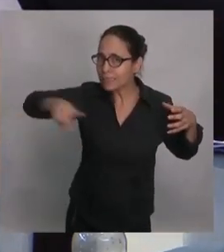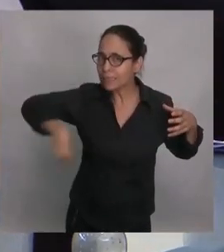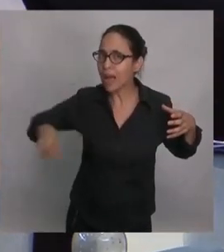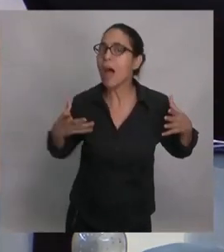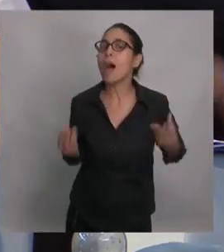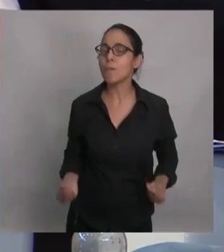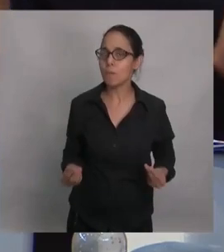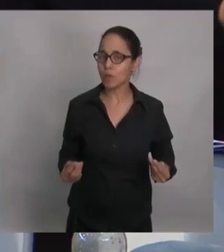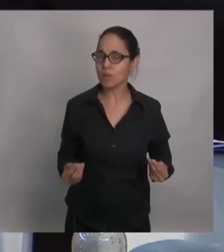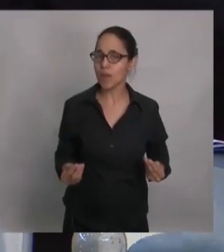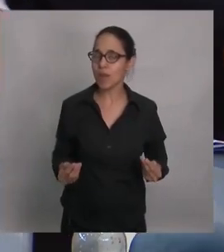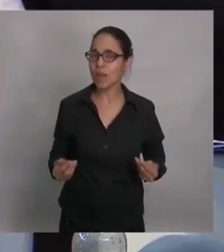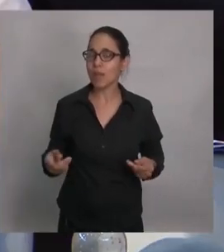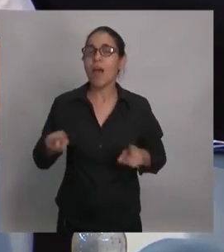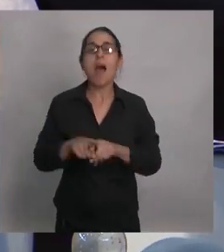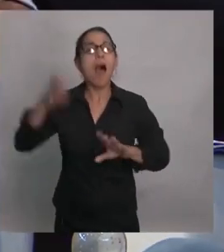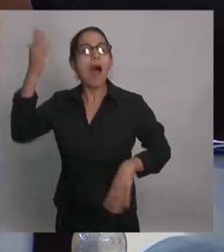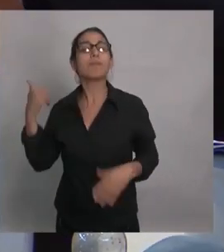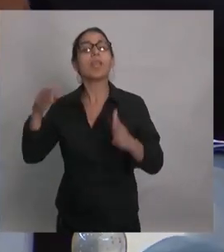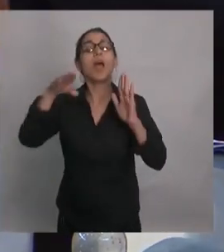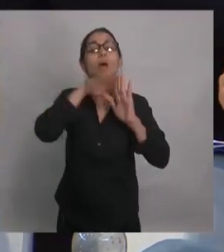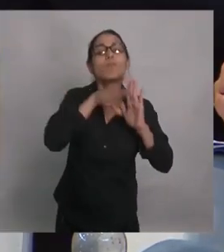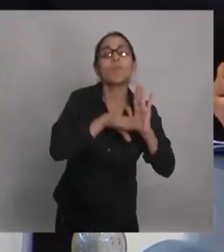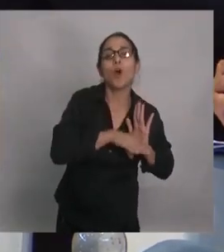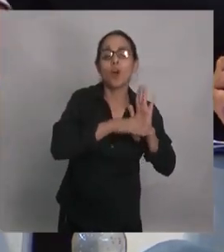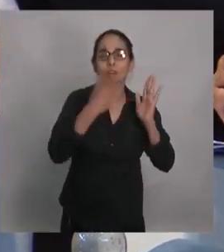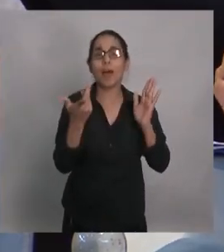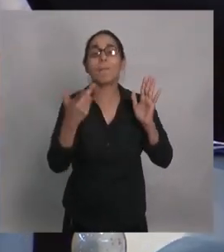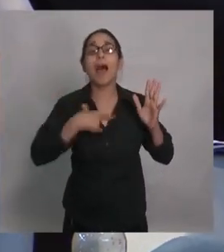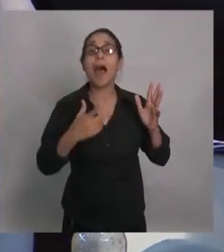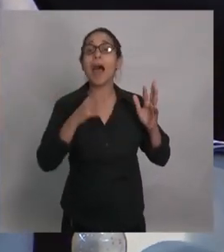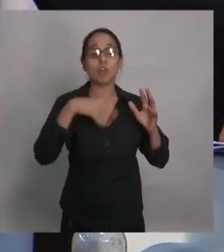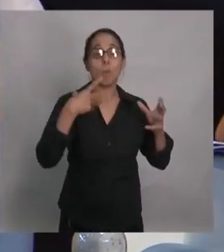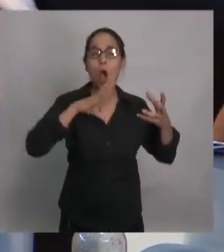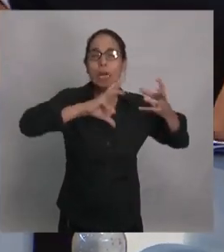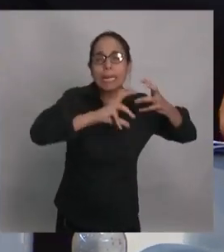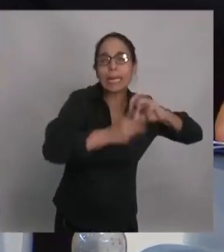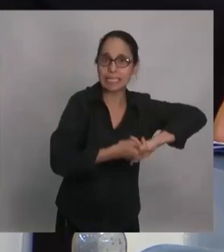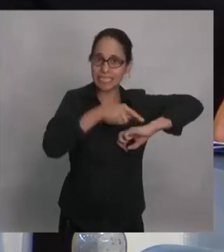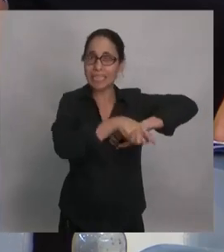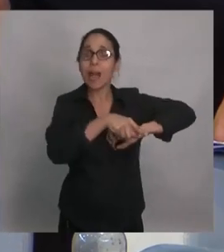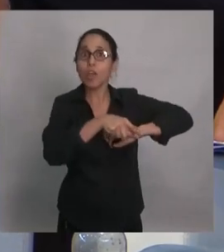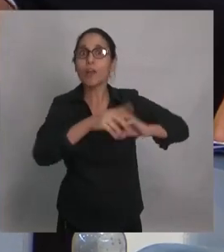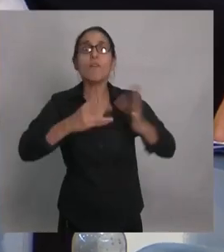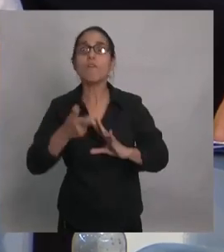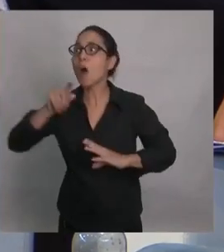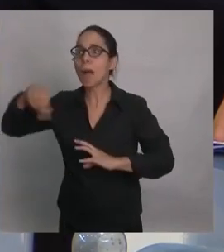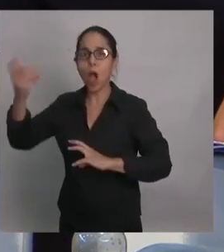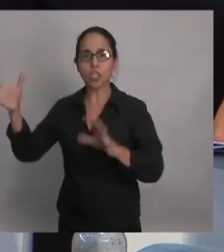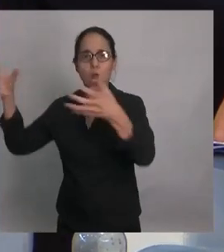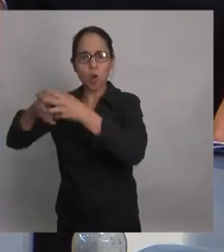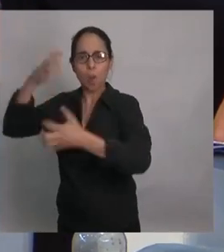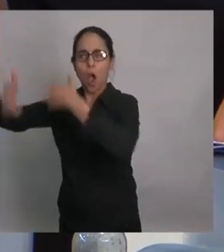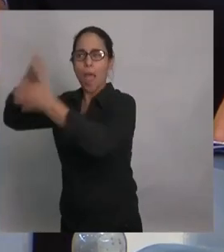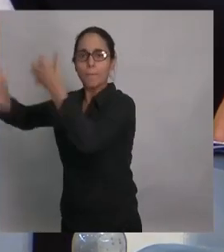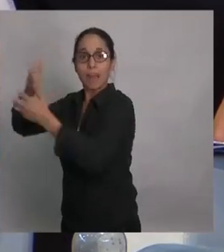en ese programa de recicladores, que les sacaba el negociado de la basura a las grandes corporaciones parasitarias y se